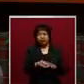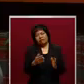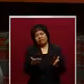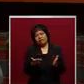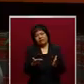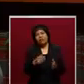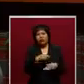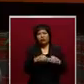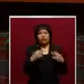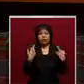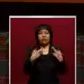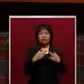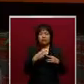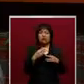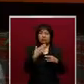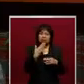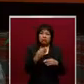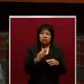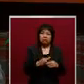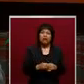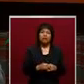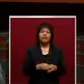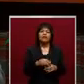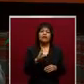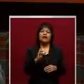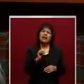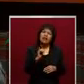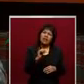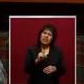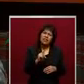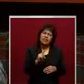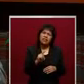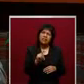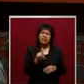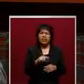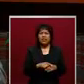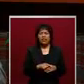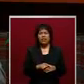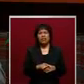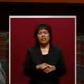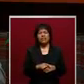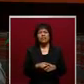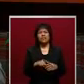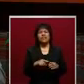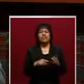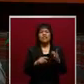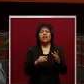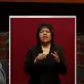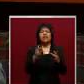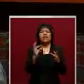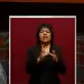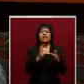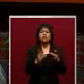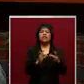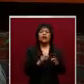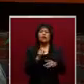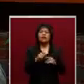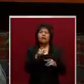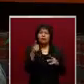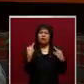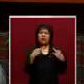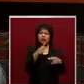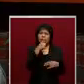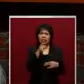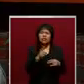es lo de menos, ¿verdad? Este pedagogo Krishnamurti, hindú, decía, un maestro mientras le digas el para